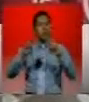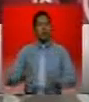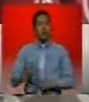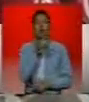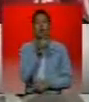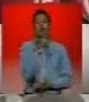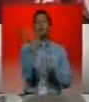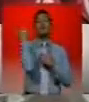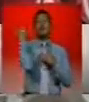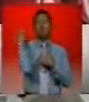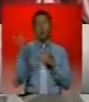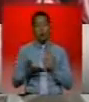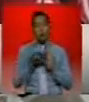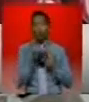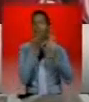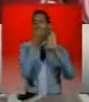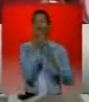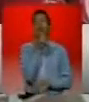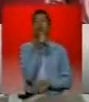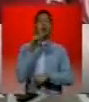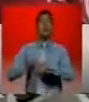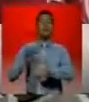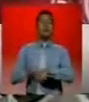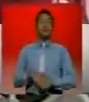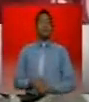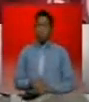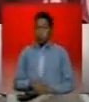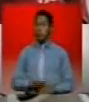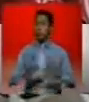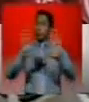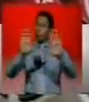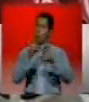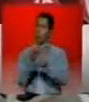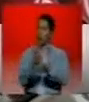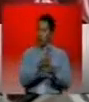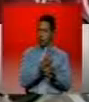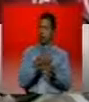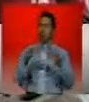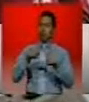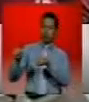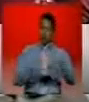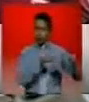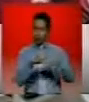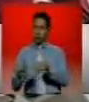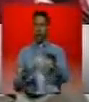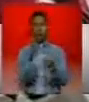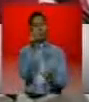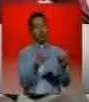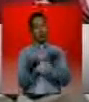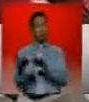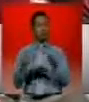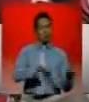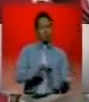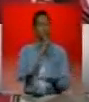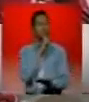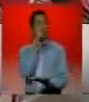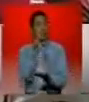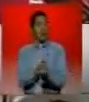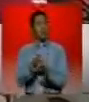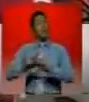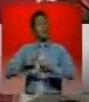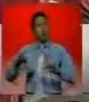que ha habido muertes de seres humanos que pudieron ser evitadas. No todas, cuidado. Un sismo de esta magnitud iba a causar daños y fallecidos en cualquier parte del